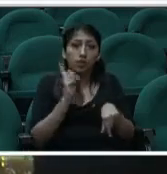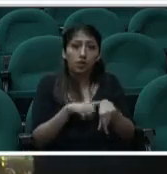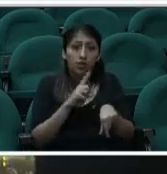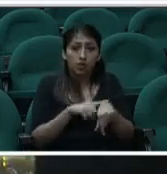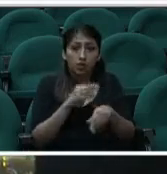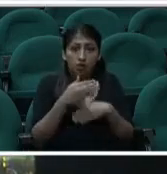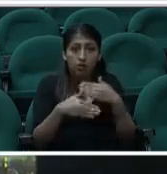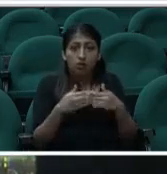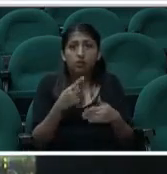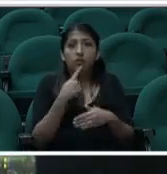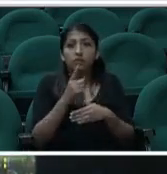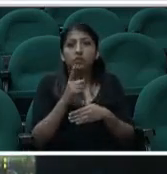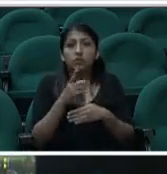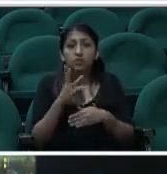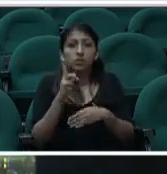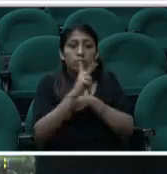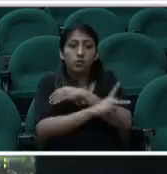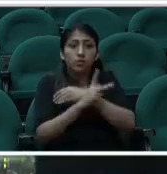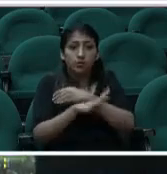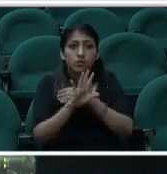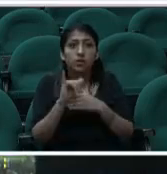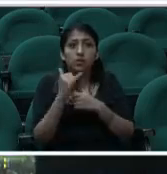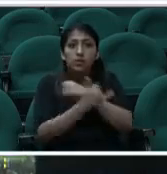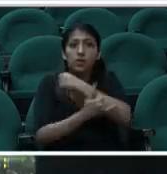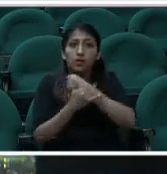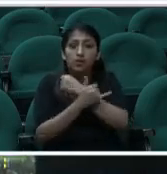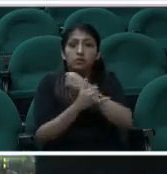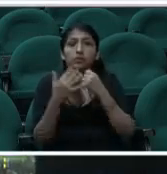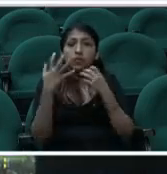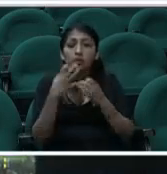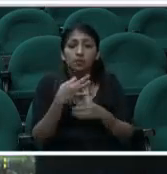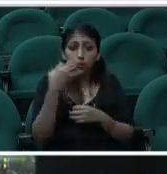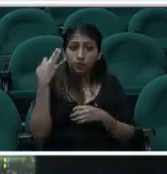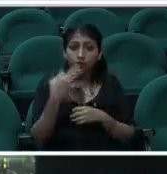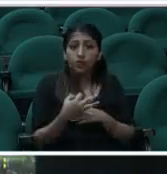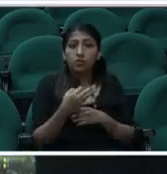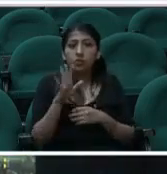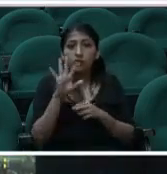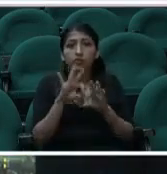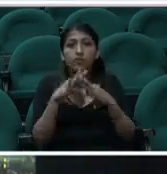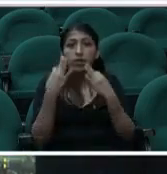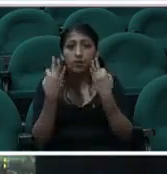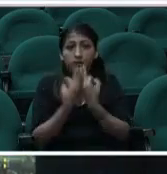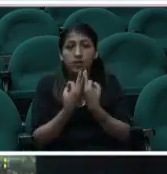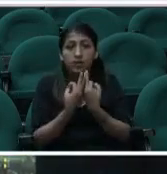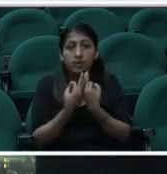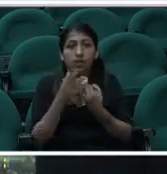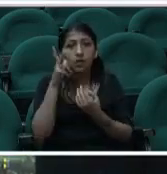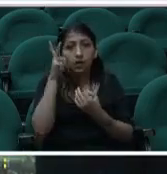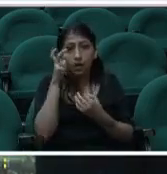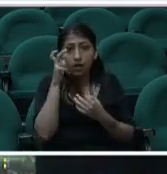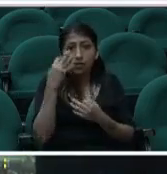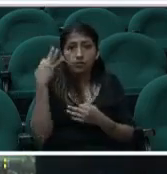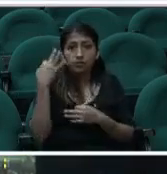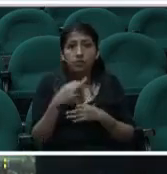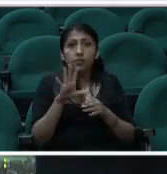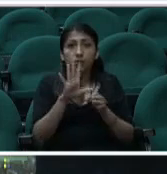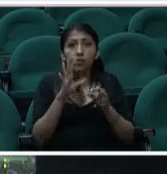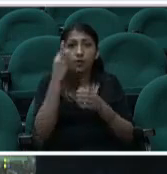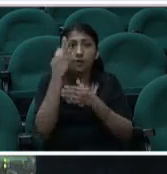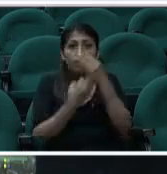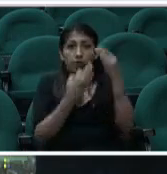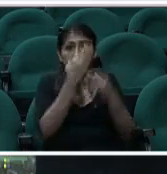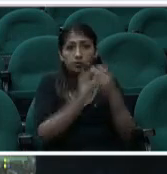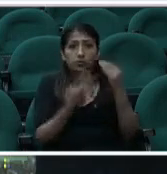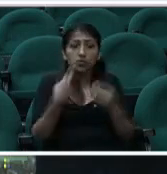es decir el destino de nuestra provincia y el país creemos firmemente en la familia creemos firmemente en las generaciones